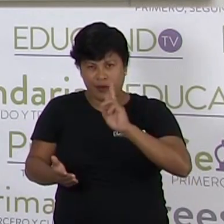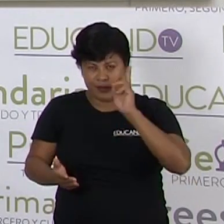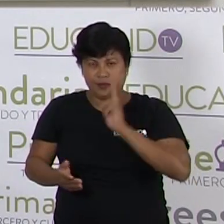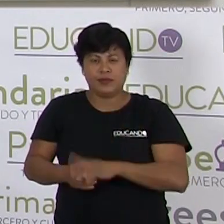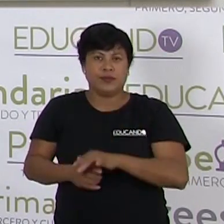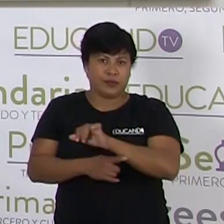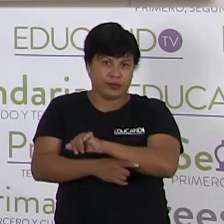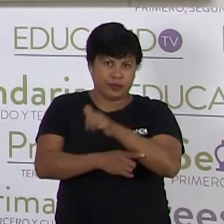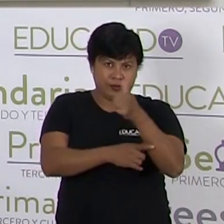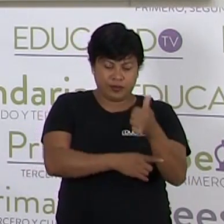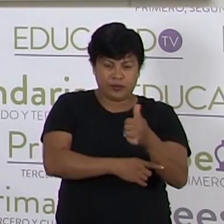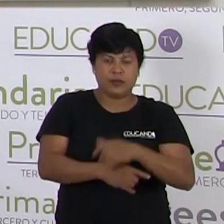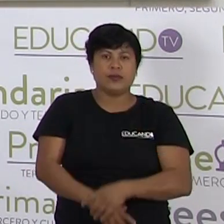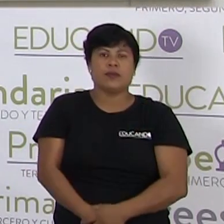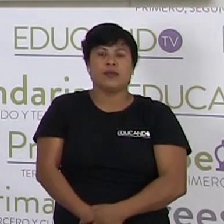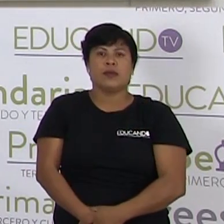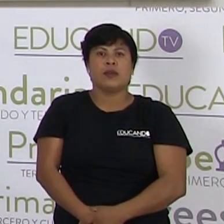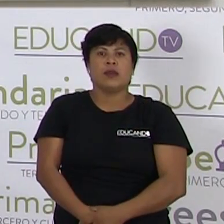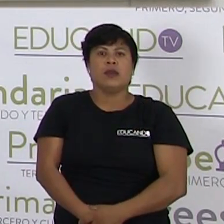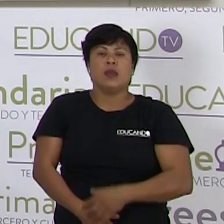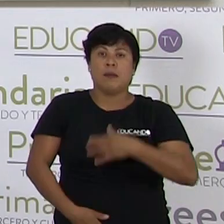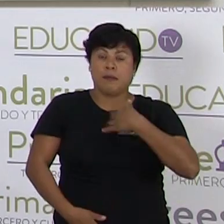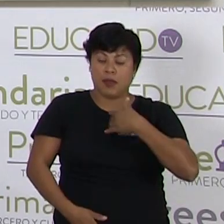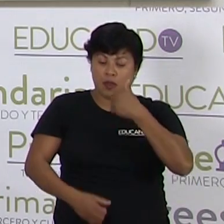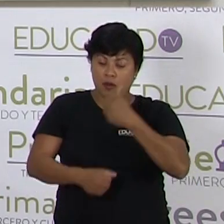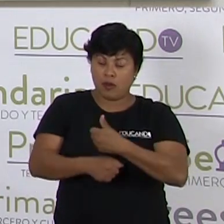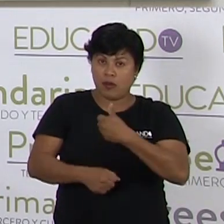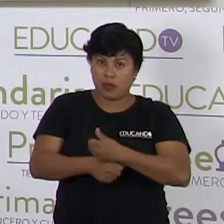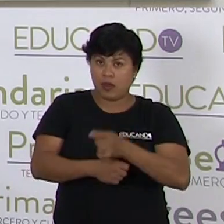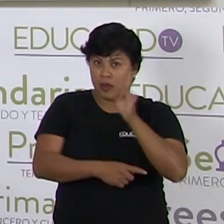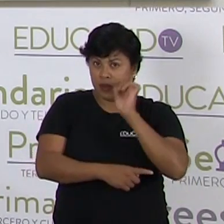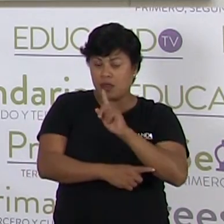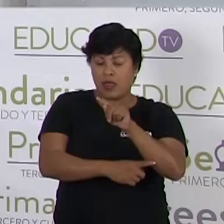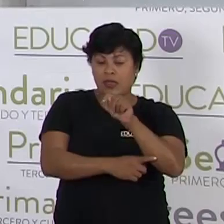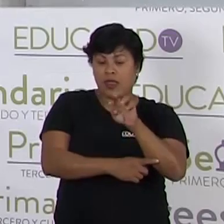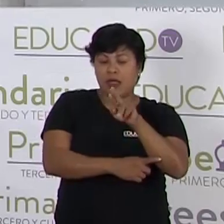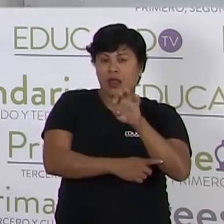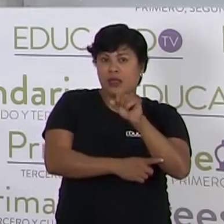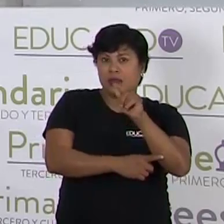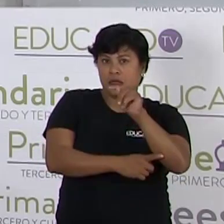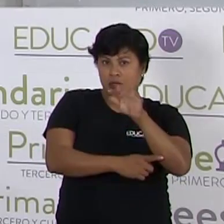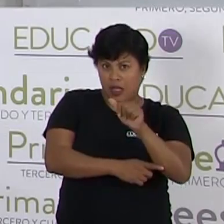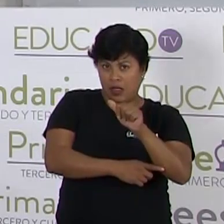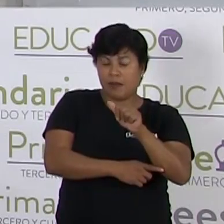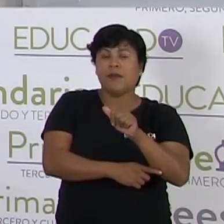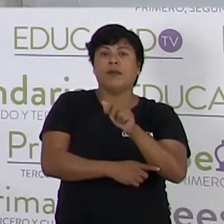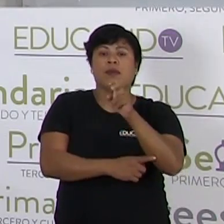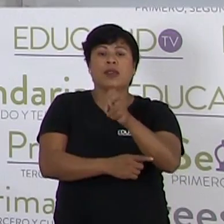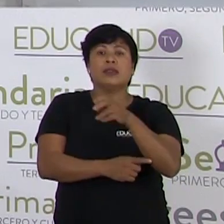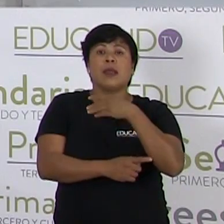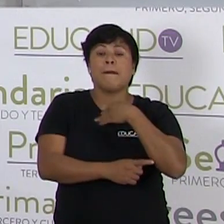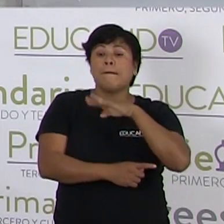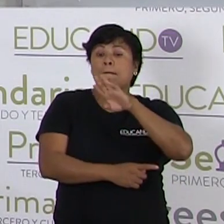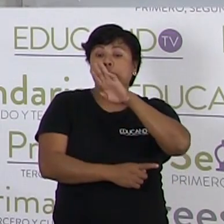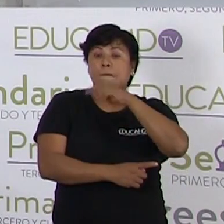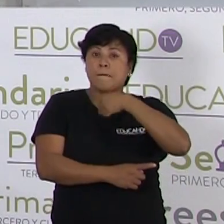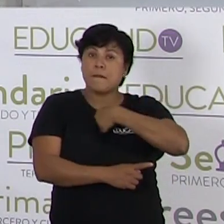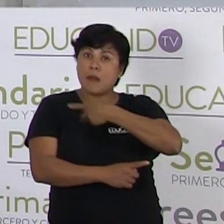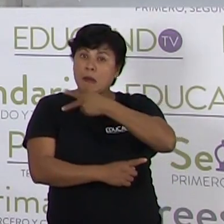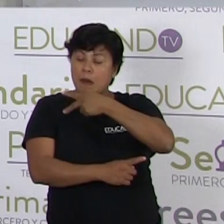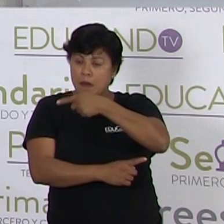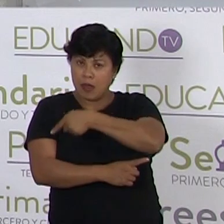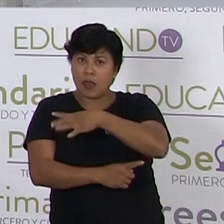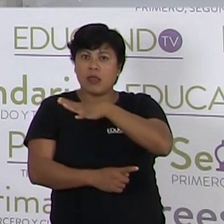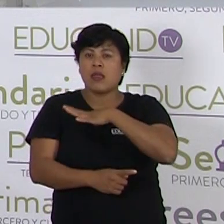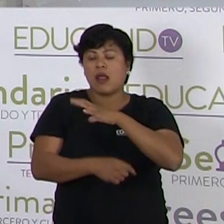lo siguiente. Dice así: mi abuelita Teresita Ramírez Gómez, mamá de mi papá,